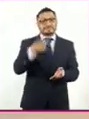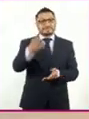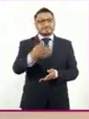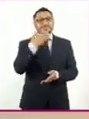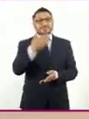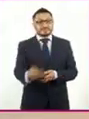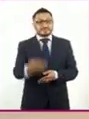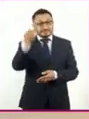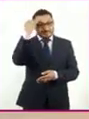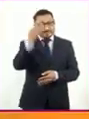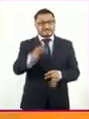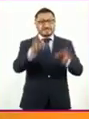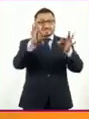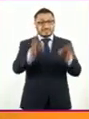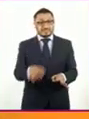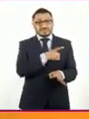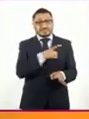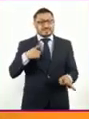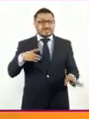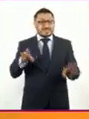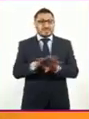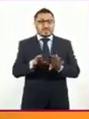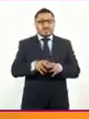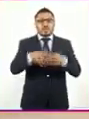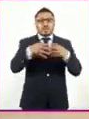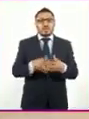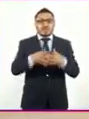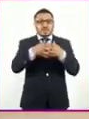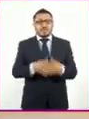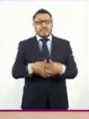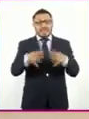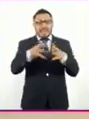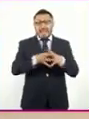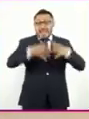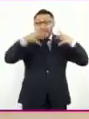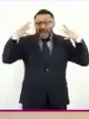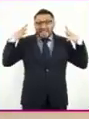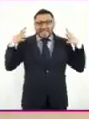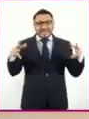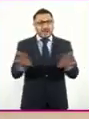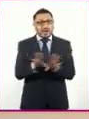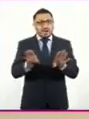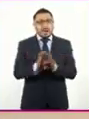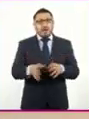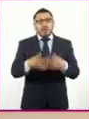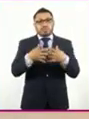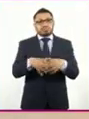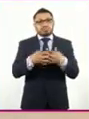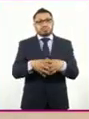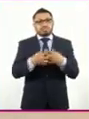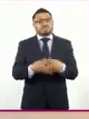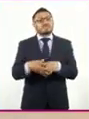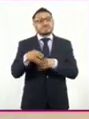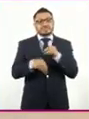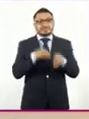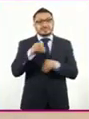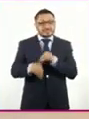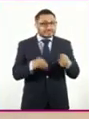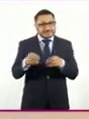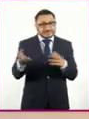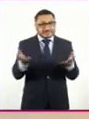y a tiempo, tendríamos que tener las máquinas grandes como las de las fábricas en las que se producen